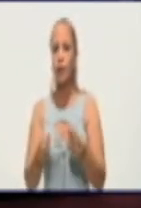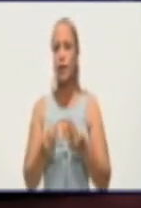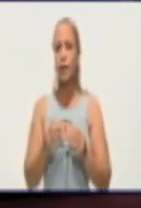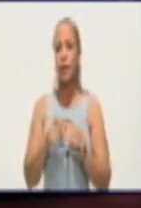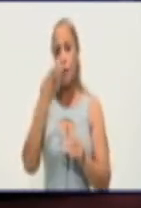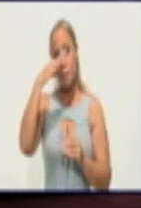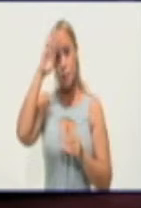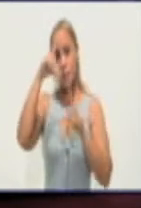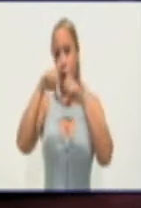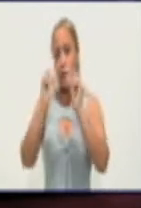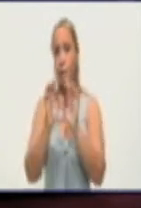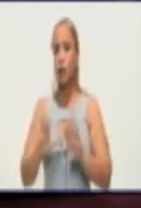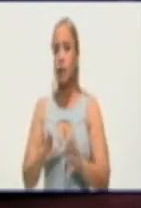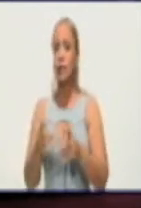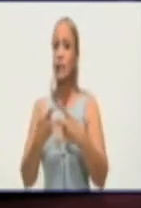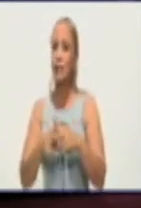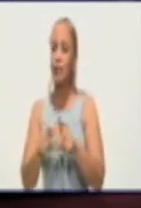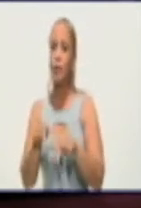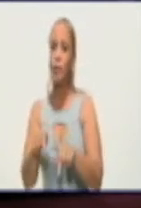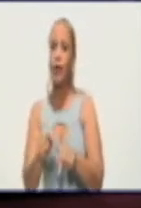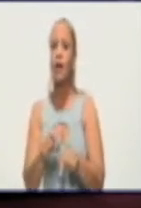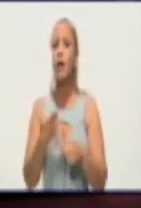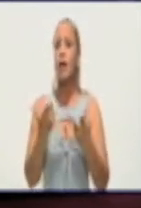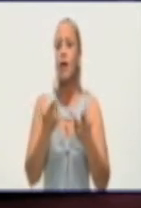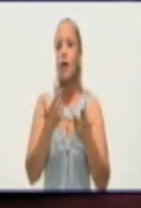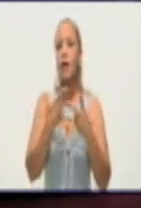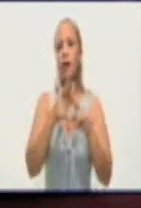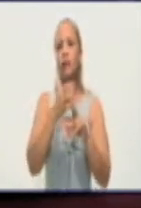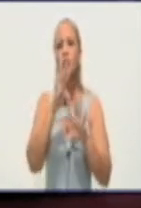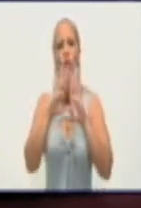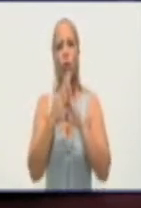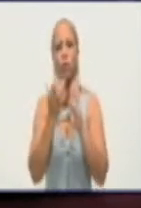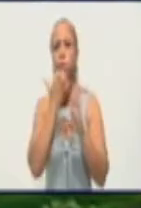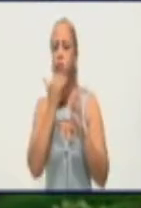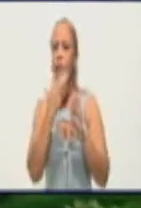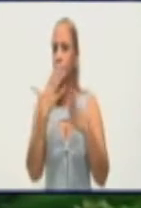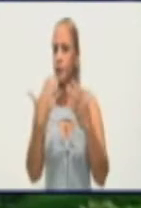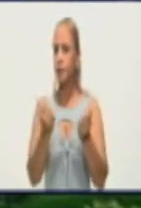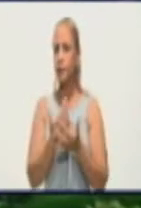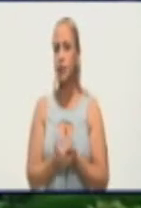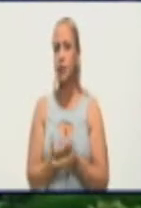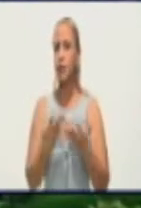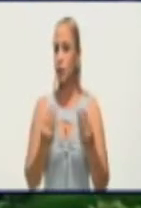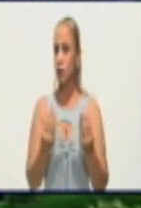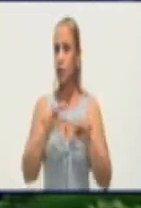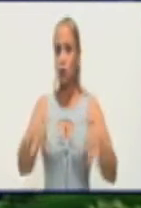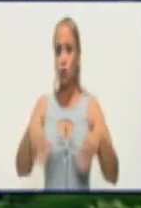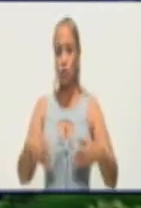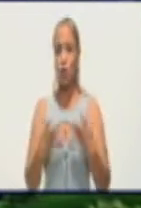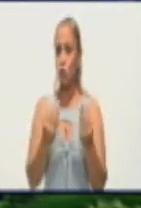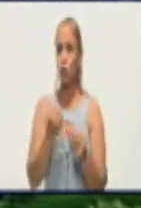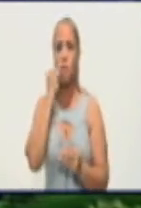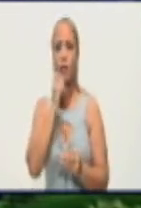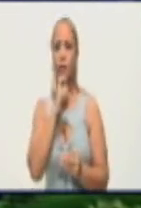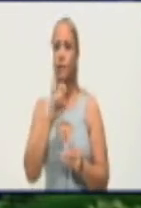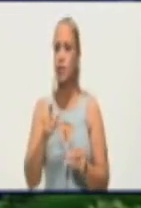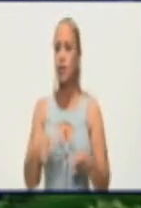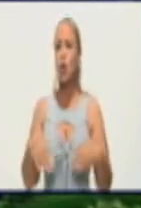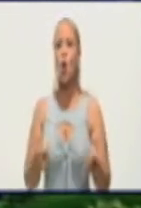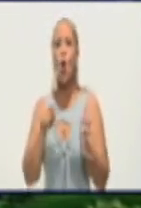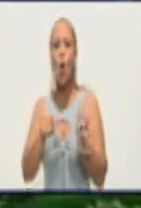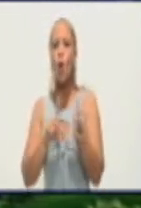para evitar las averías y situaciones mucho más complejas de la que hoy tenemos cuál es la situación que hoy tiene granma